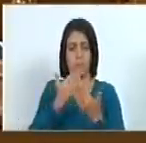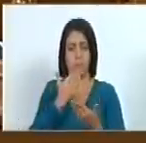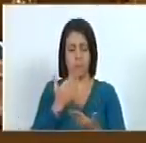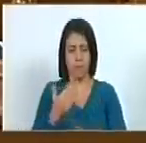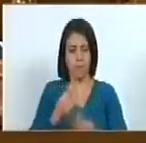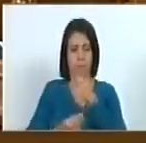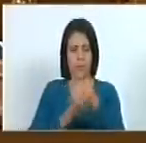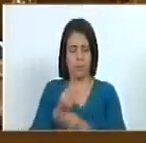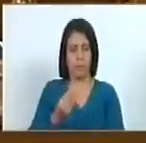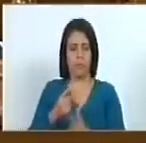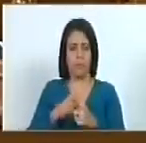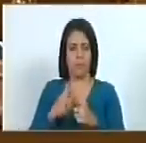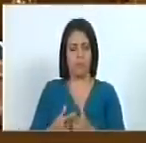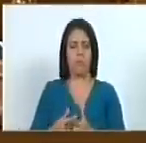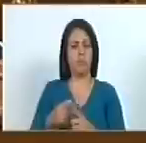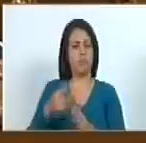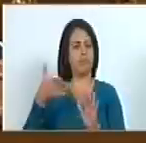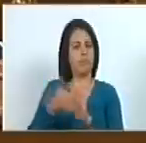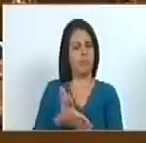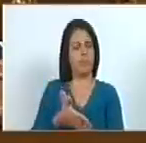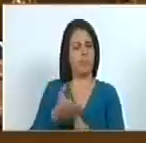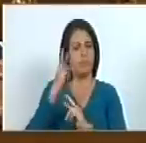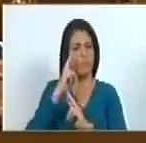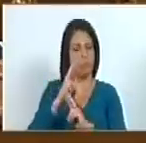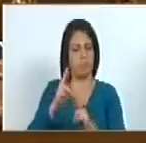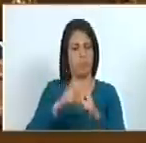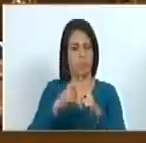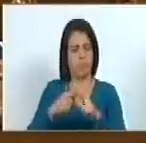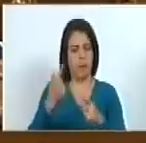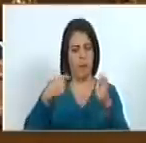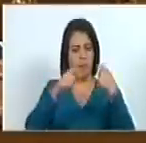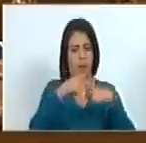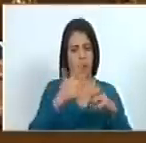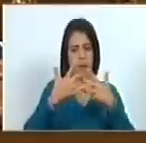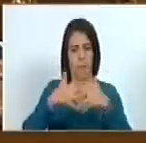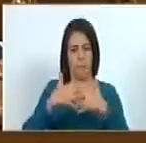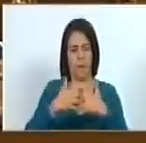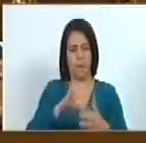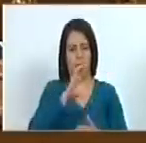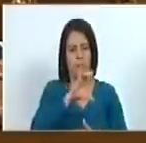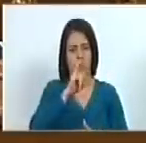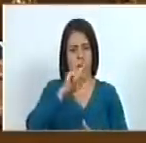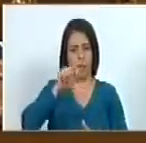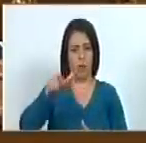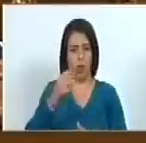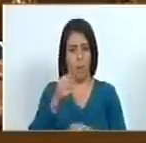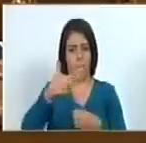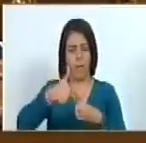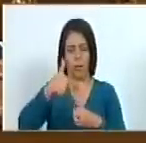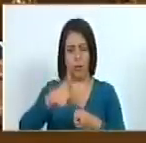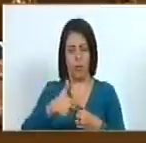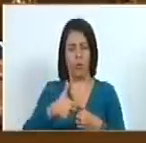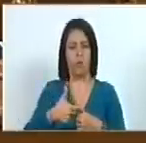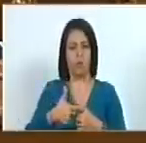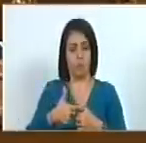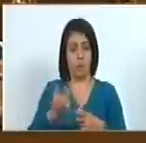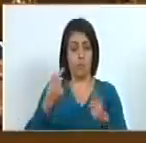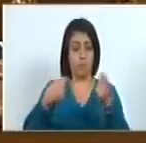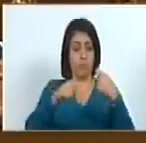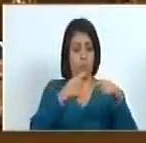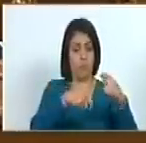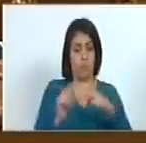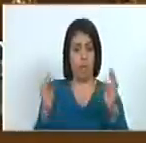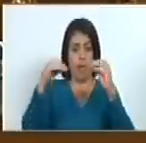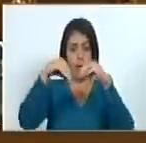licencia favorable respecto de la ejecución de la venta de las acciones de Citgo Petroleum o la negociación